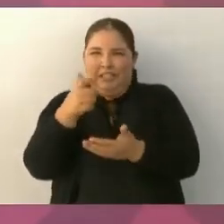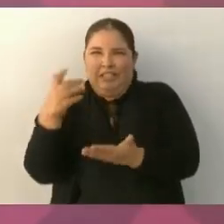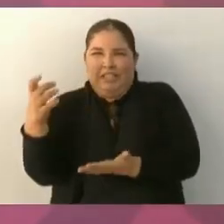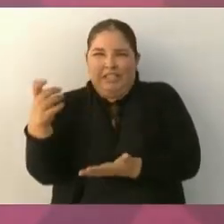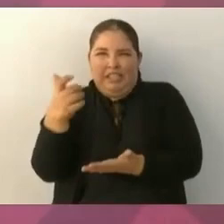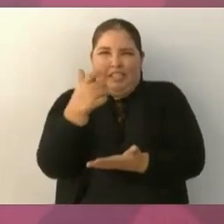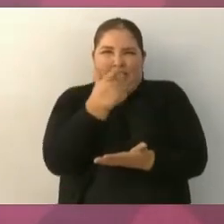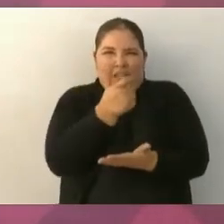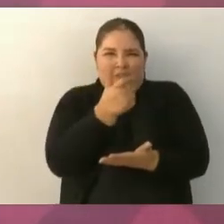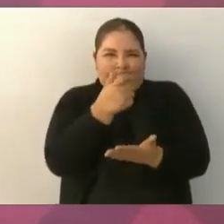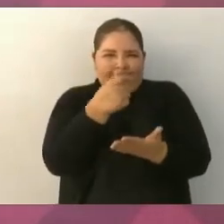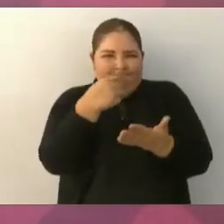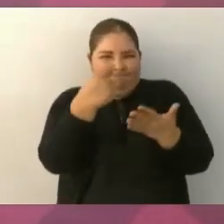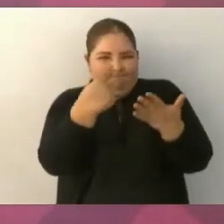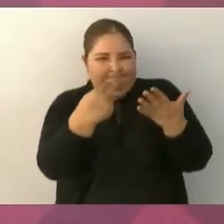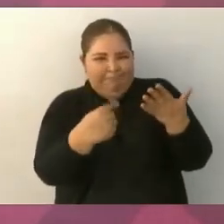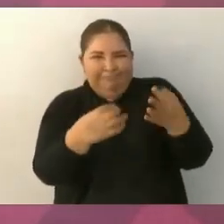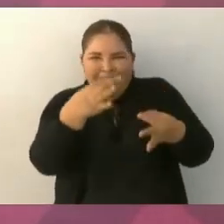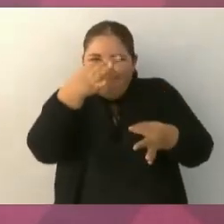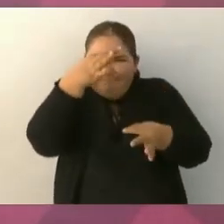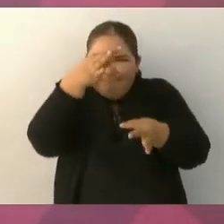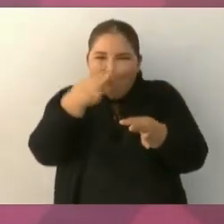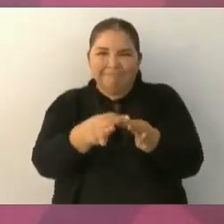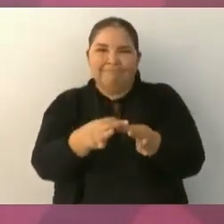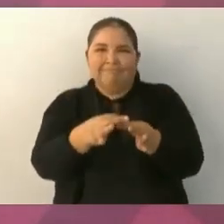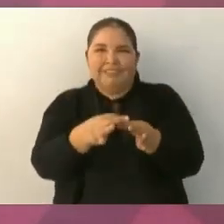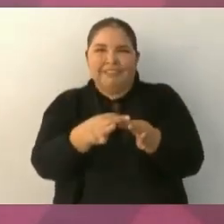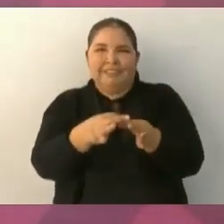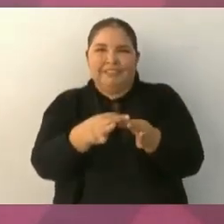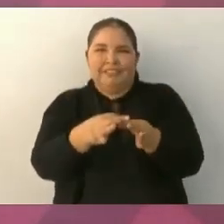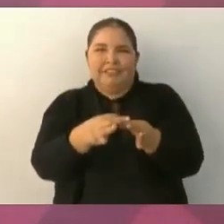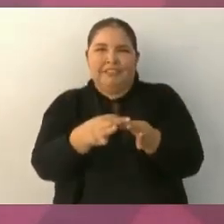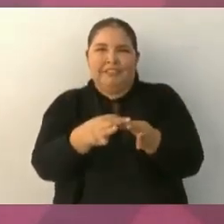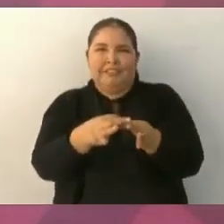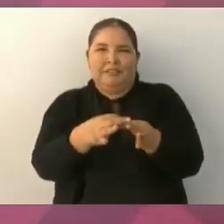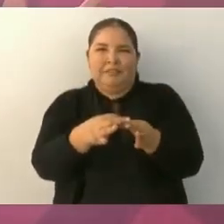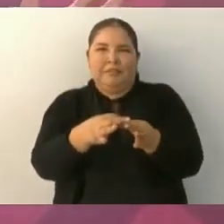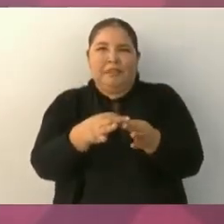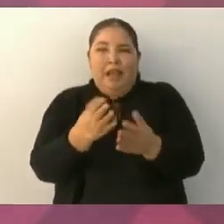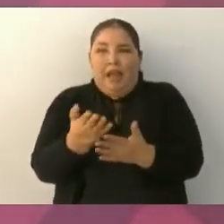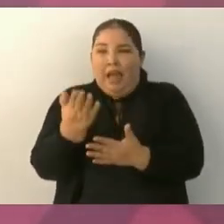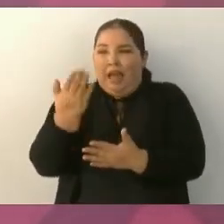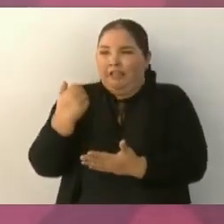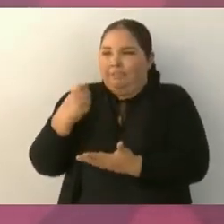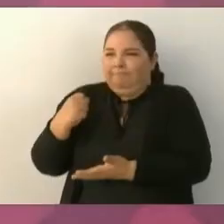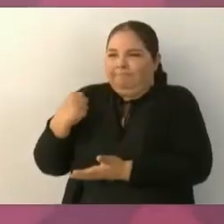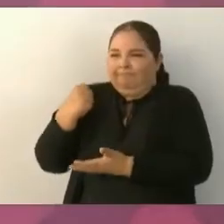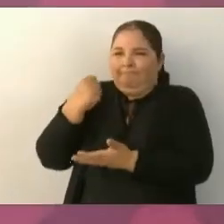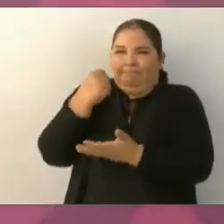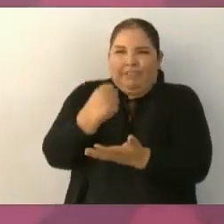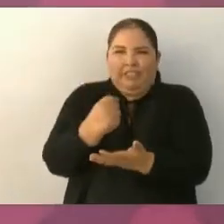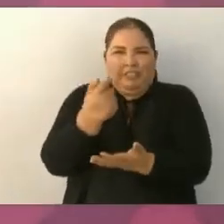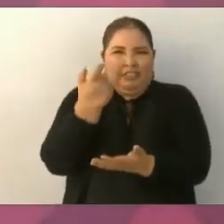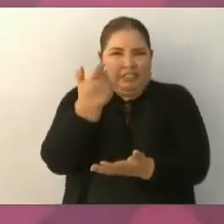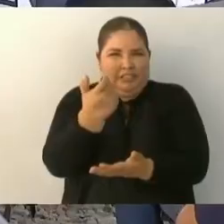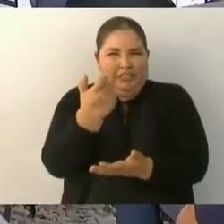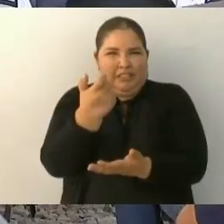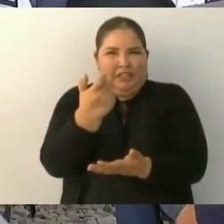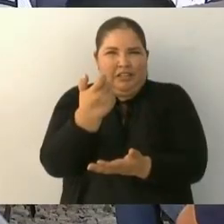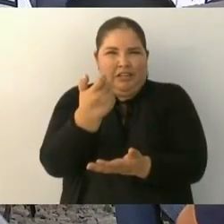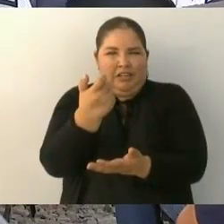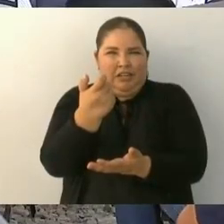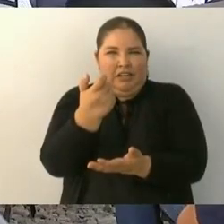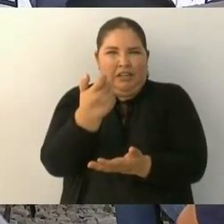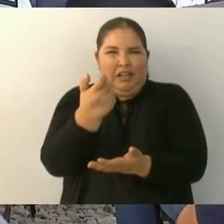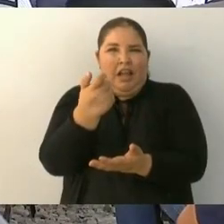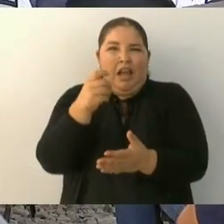ha permitido mantenernos en el ámbito del costo que se había estimado originalmente, con los ajustes correspondientes, pero que se había